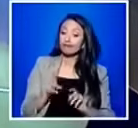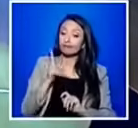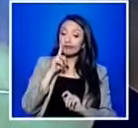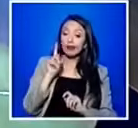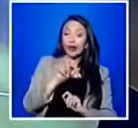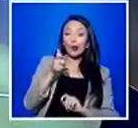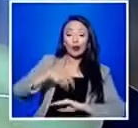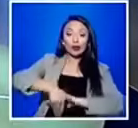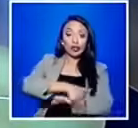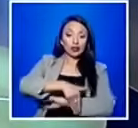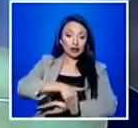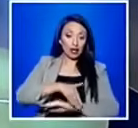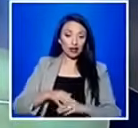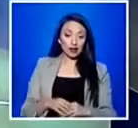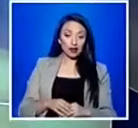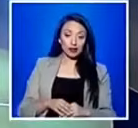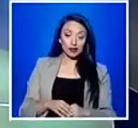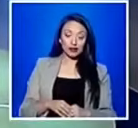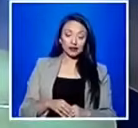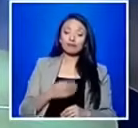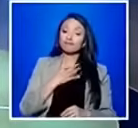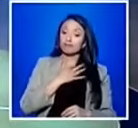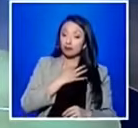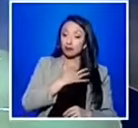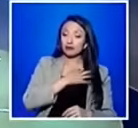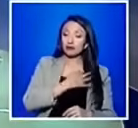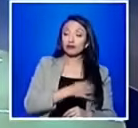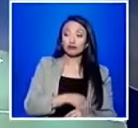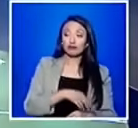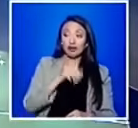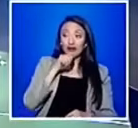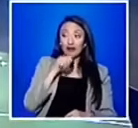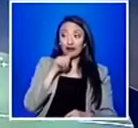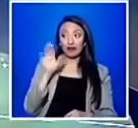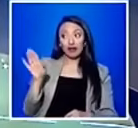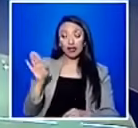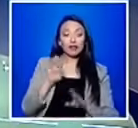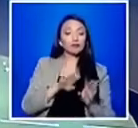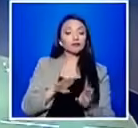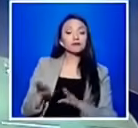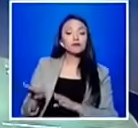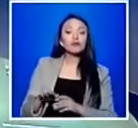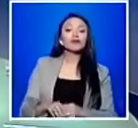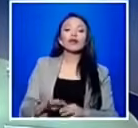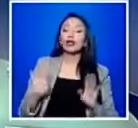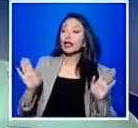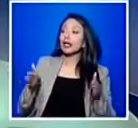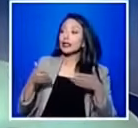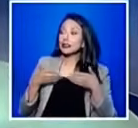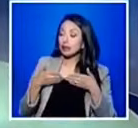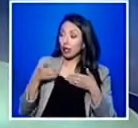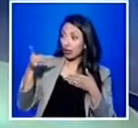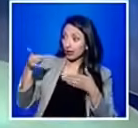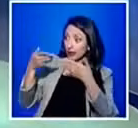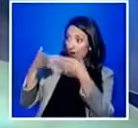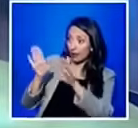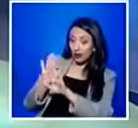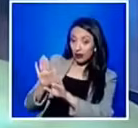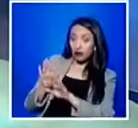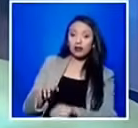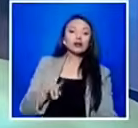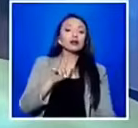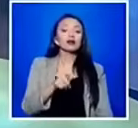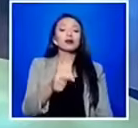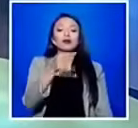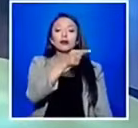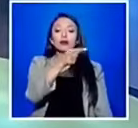arreglar las vías de otros puntos de la capital que están desastrosas. Qué tanta falta que hacen, sí, a propósito. Bueno, y hablando de cierres viales, mientras este ya se va a abrir, aquí hay